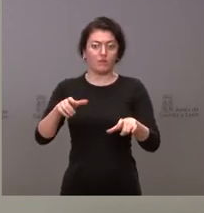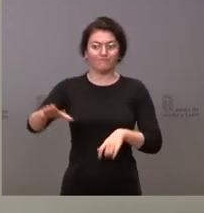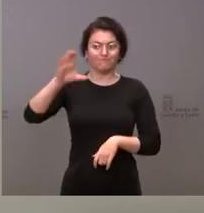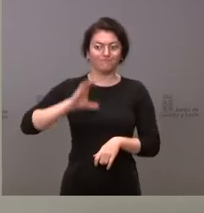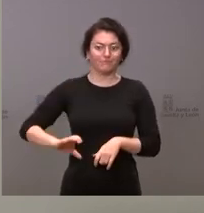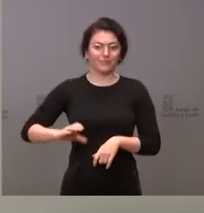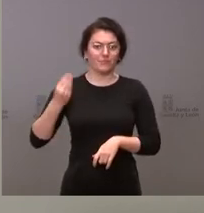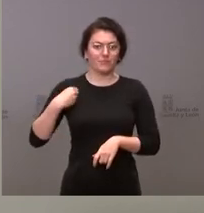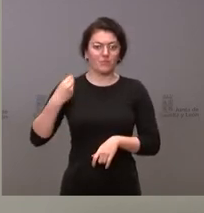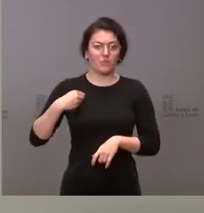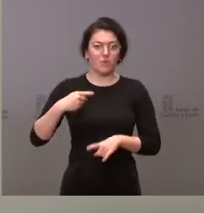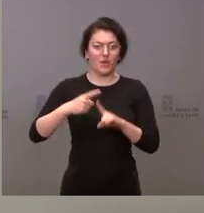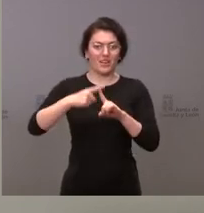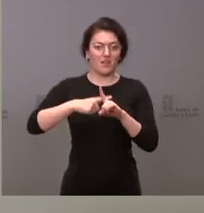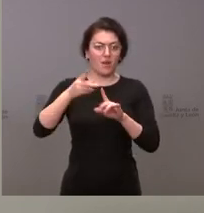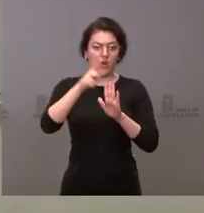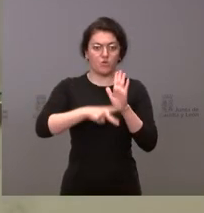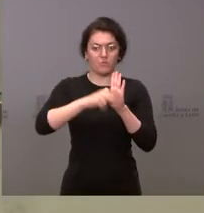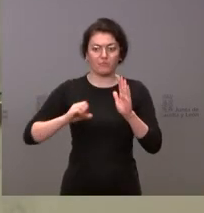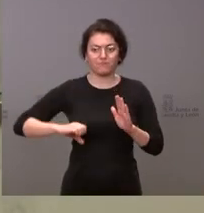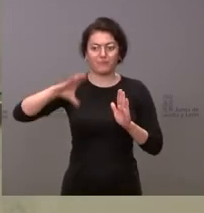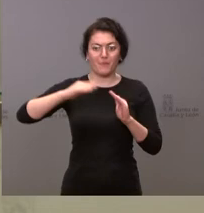establecido en la normativa